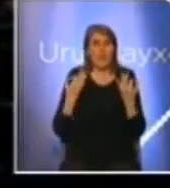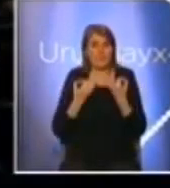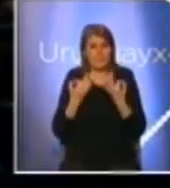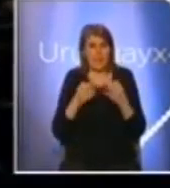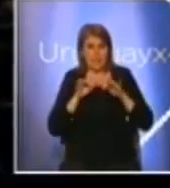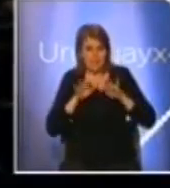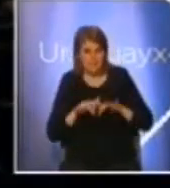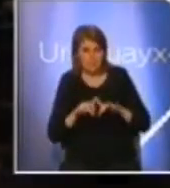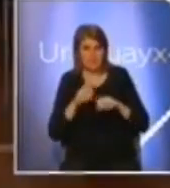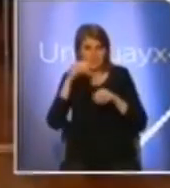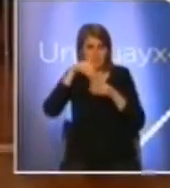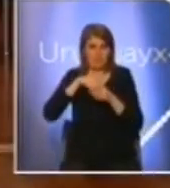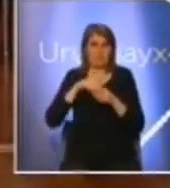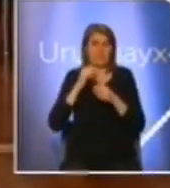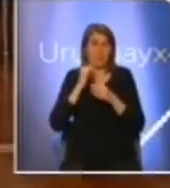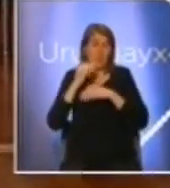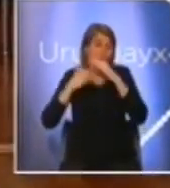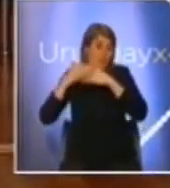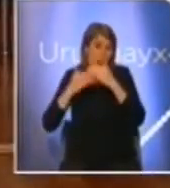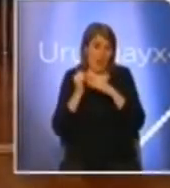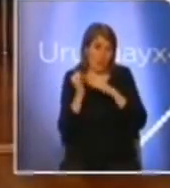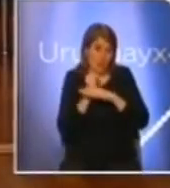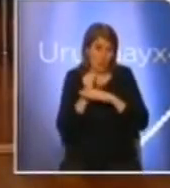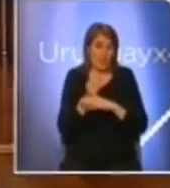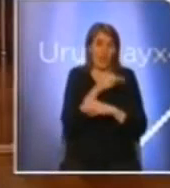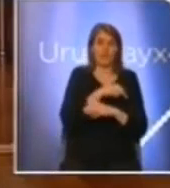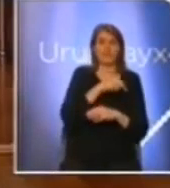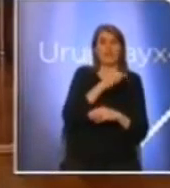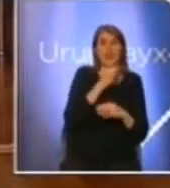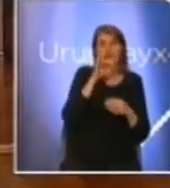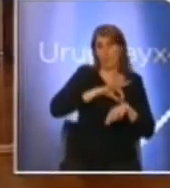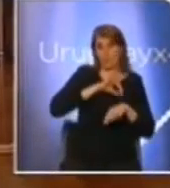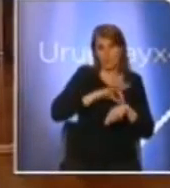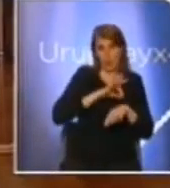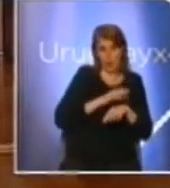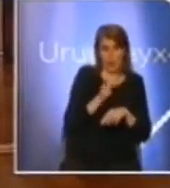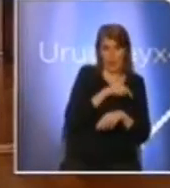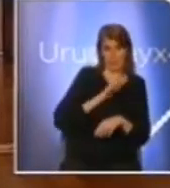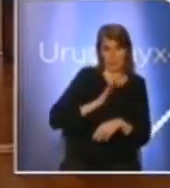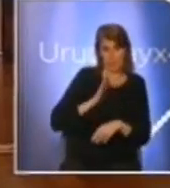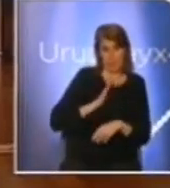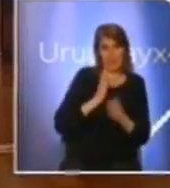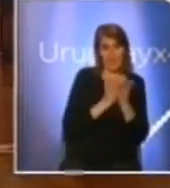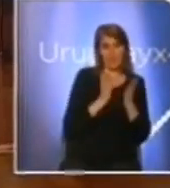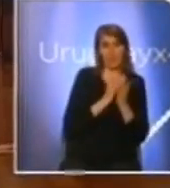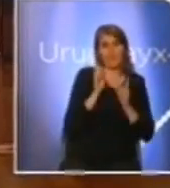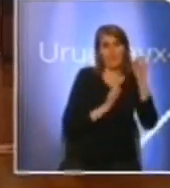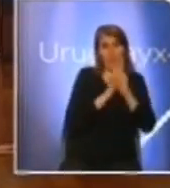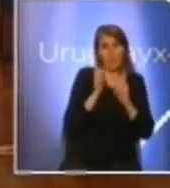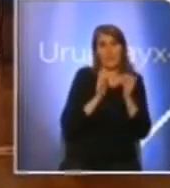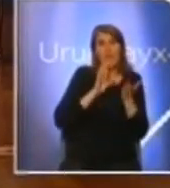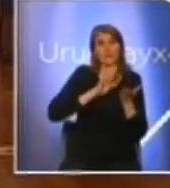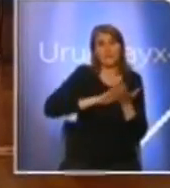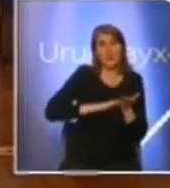sector industrial, la doctora Ana De Nicola, PhD en bioquímica, estudió en la Universidad Politécnica